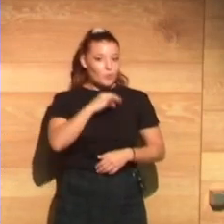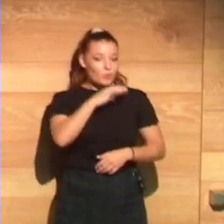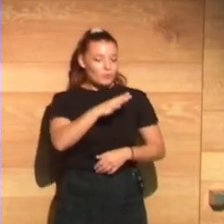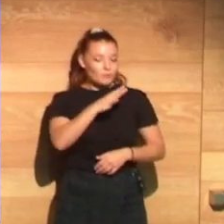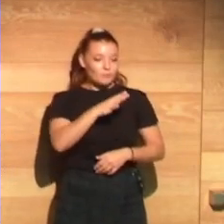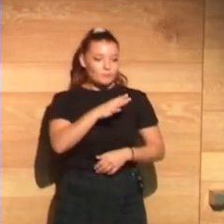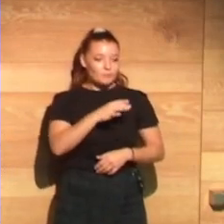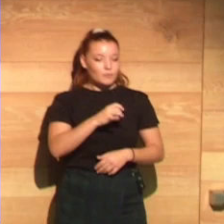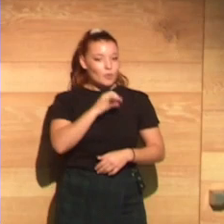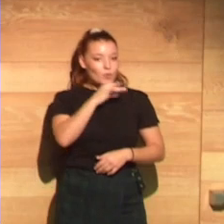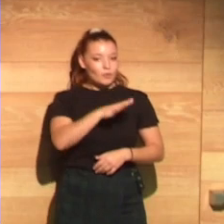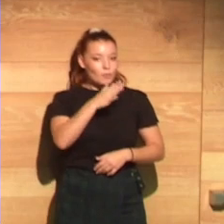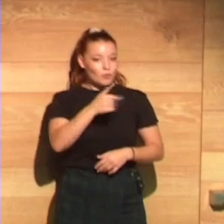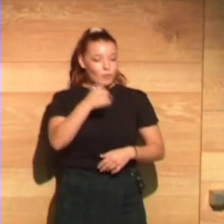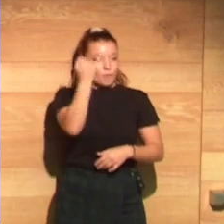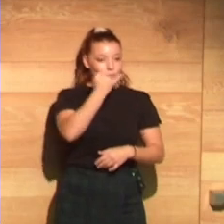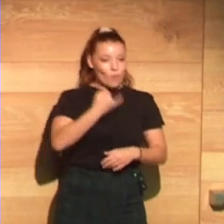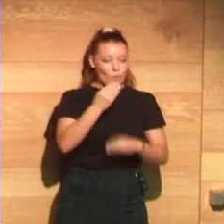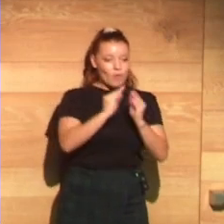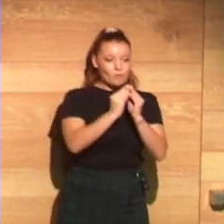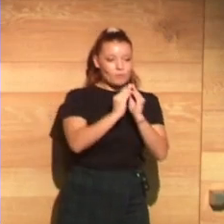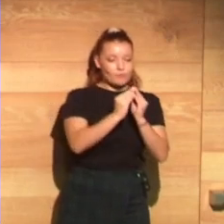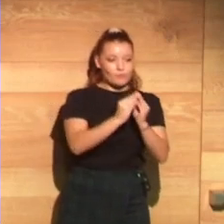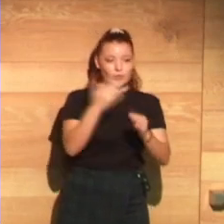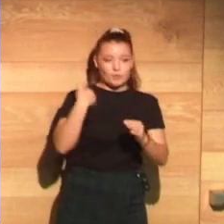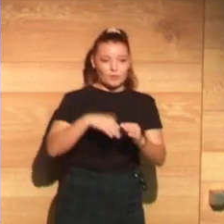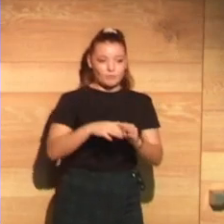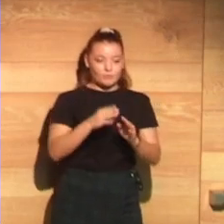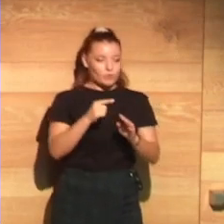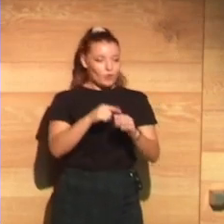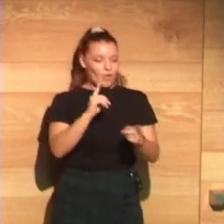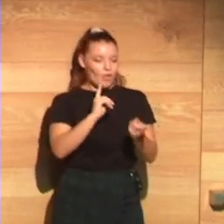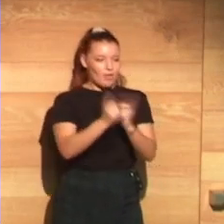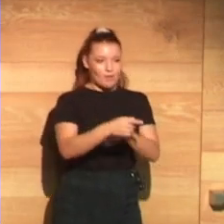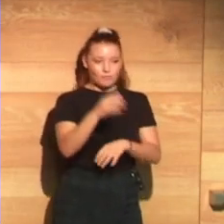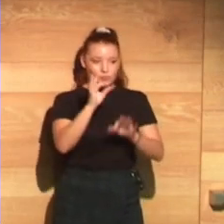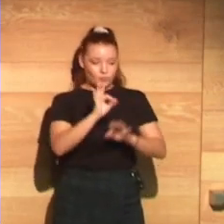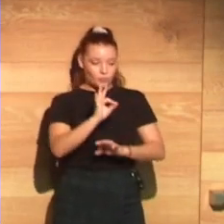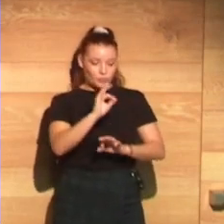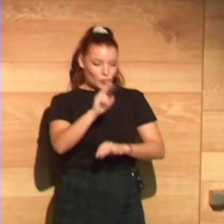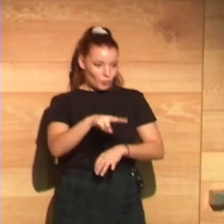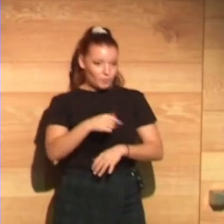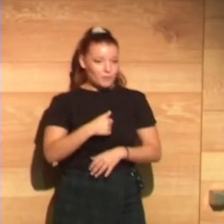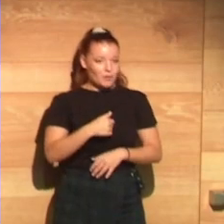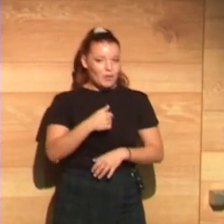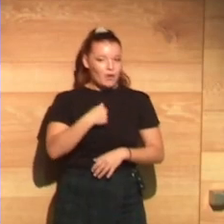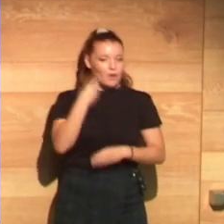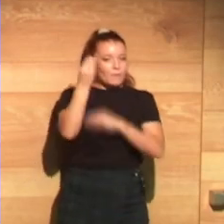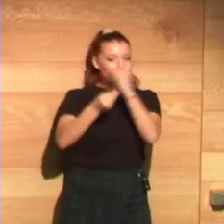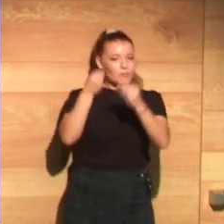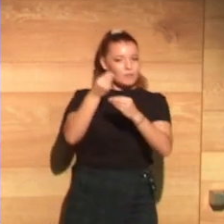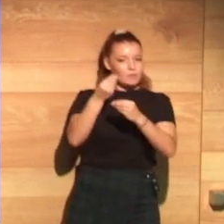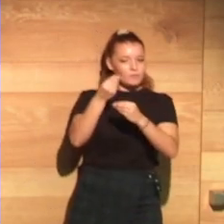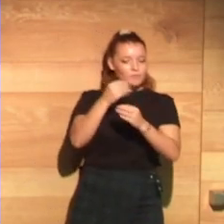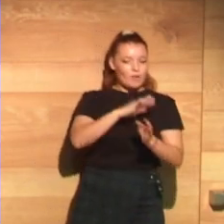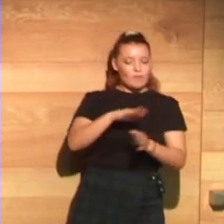y ahora yo me alegro de haber hecho la biografía de Bowie y no lo cambiaría por nada en el mundo, pero digo, ahora